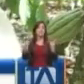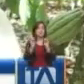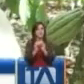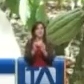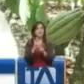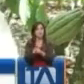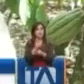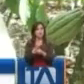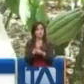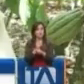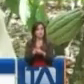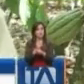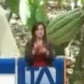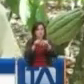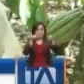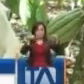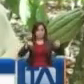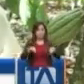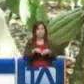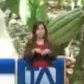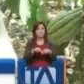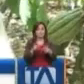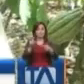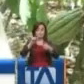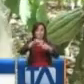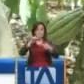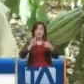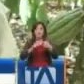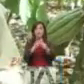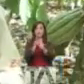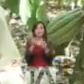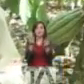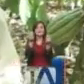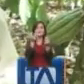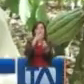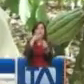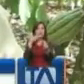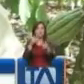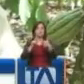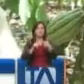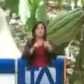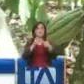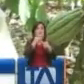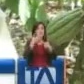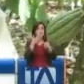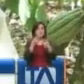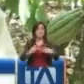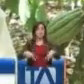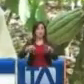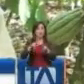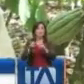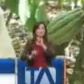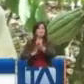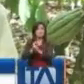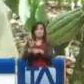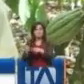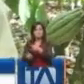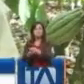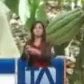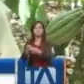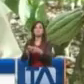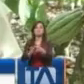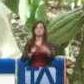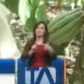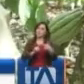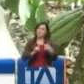esa productividad por hectárea. Segundo, a mejorar su calidad. Estamos pretendiendo tener mejores precios en el mercado internacional, pero